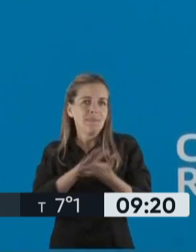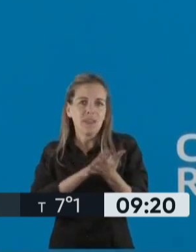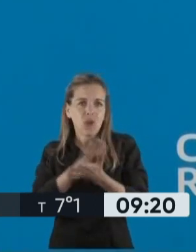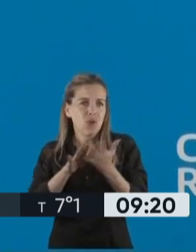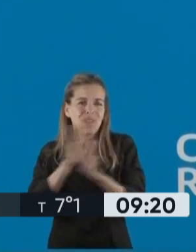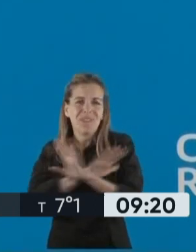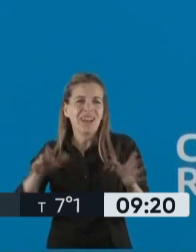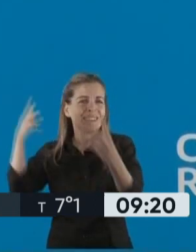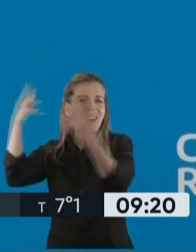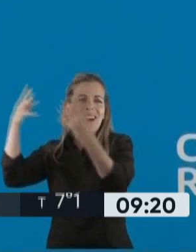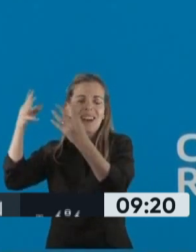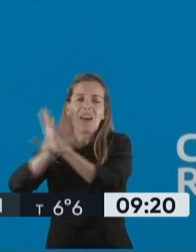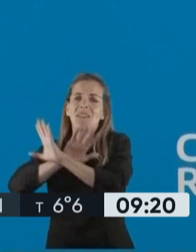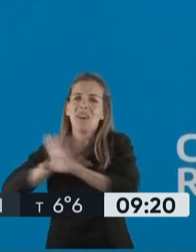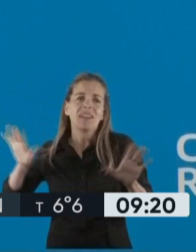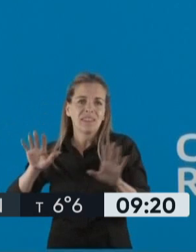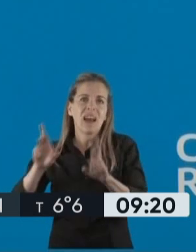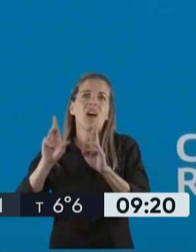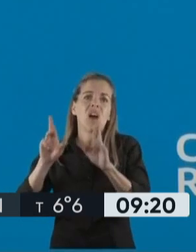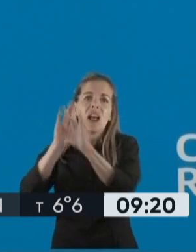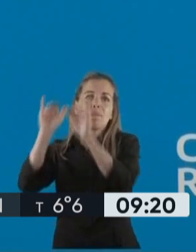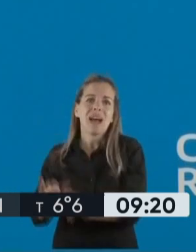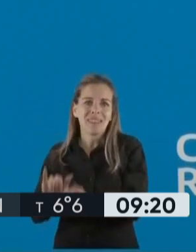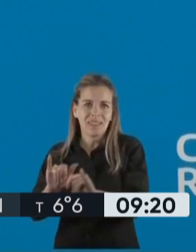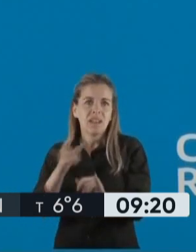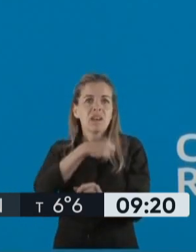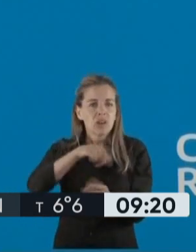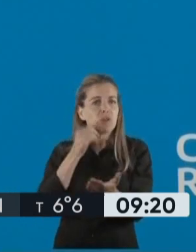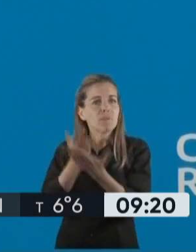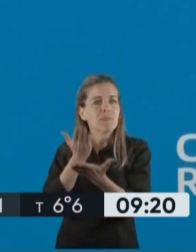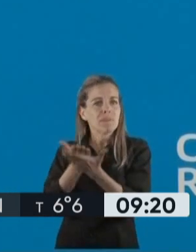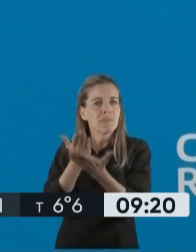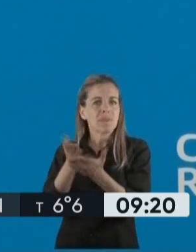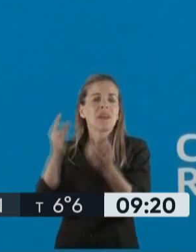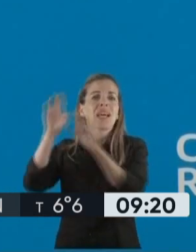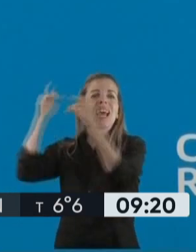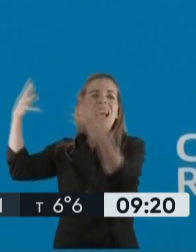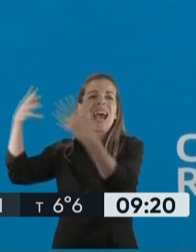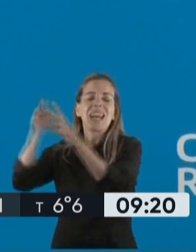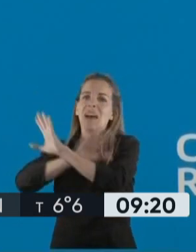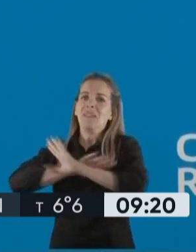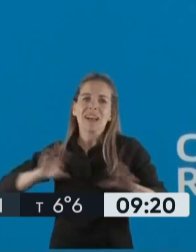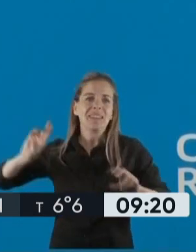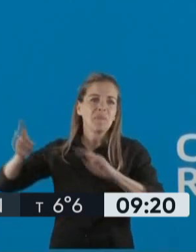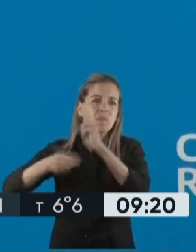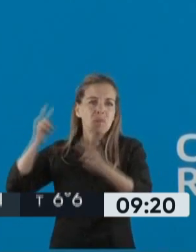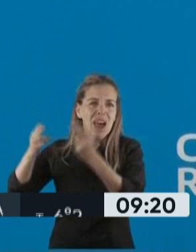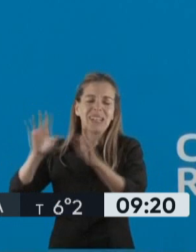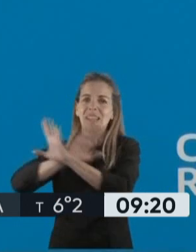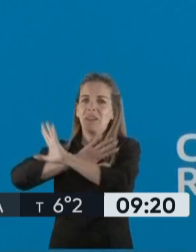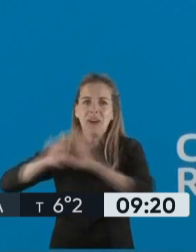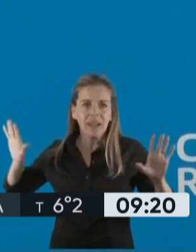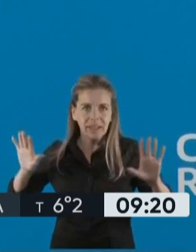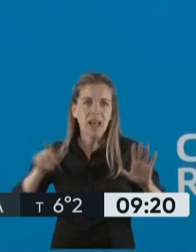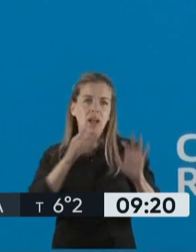un cese del fuego y que lo que tiene que terminar, y seguimos reclamando, es el fin de la guerra, el fin de la muerte, el fin de la devastación. Ustedes saben que